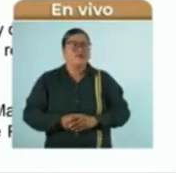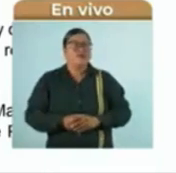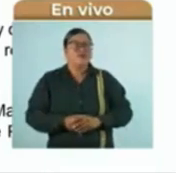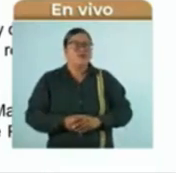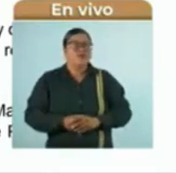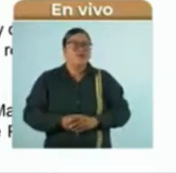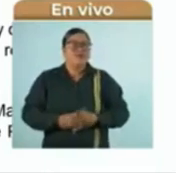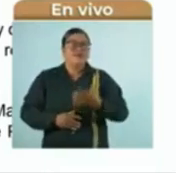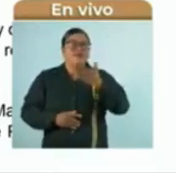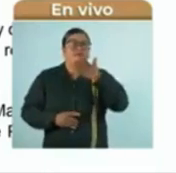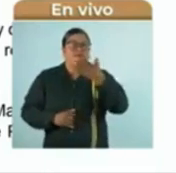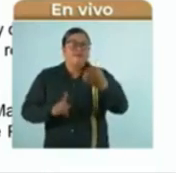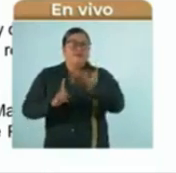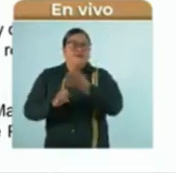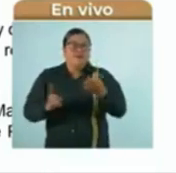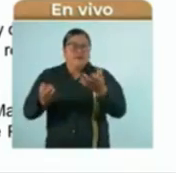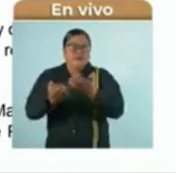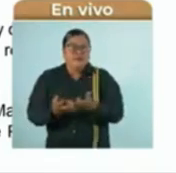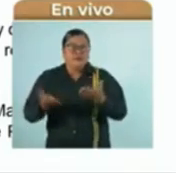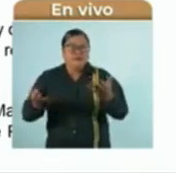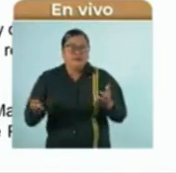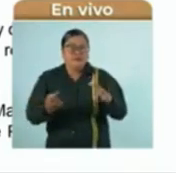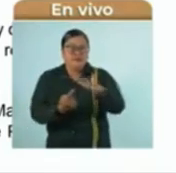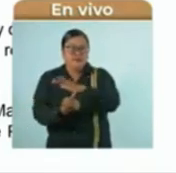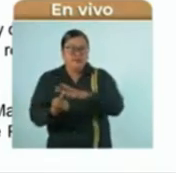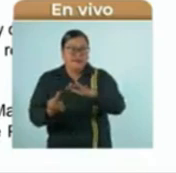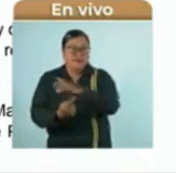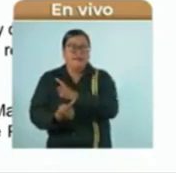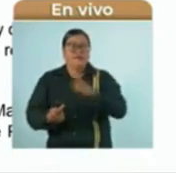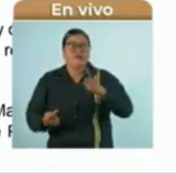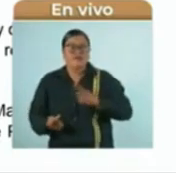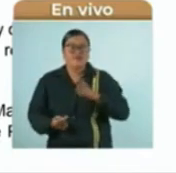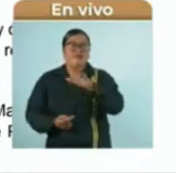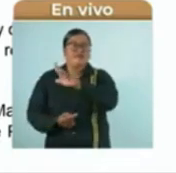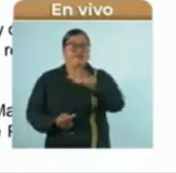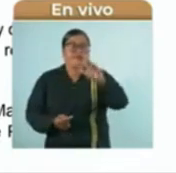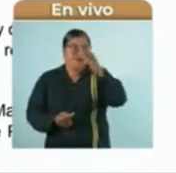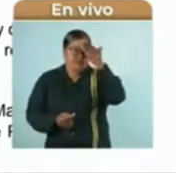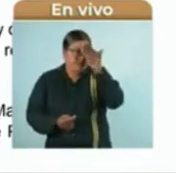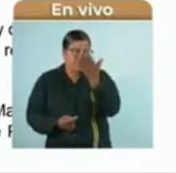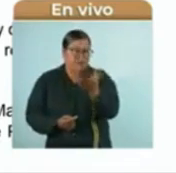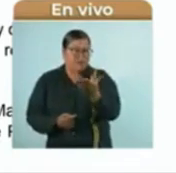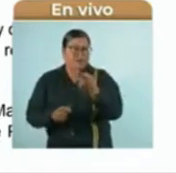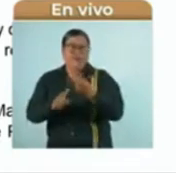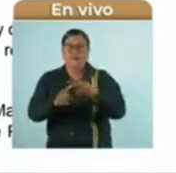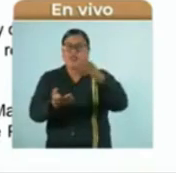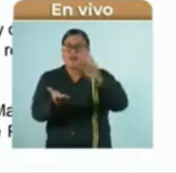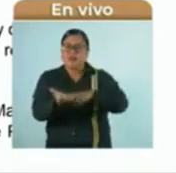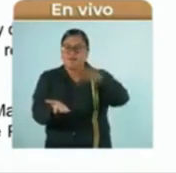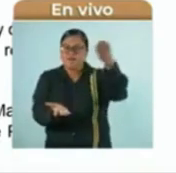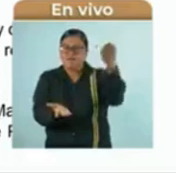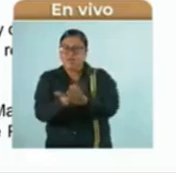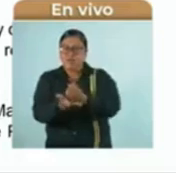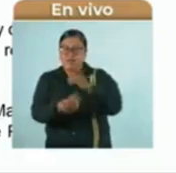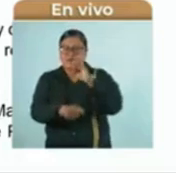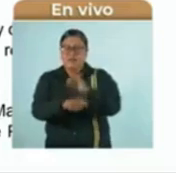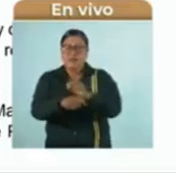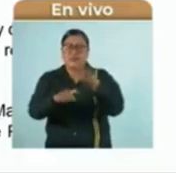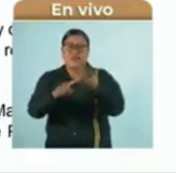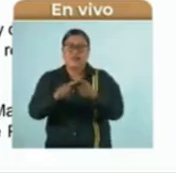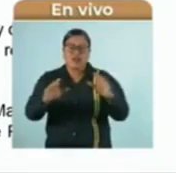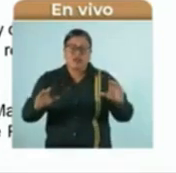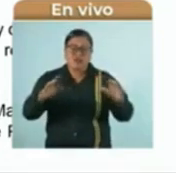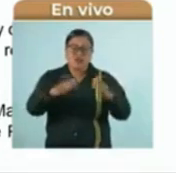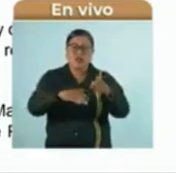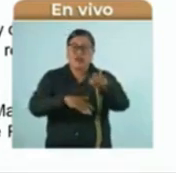el ordenamiento territorial comunitario deberá ser reconocido, avalado y defendido por la comunidad en